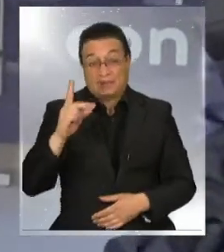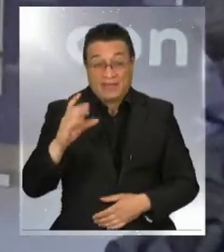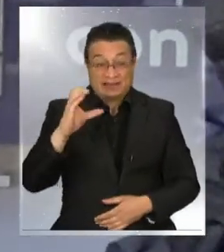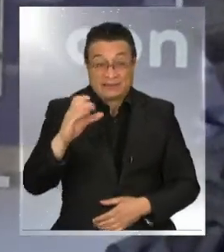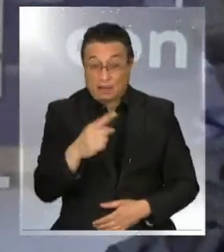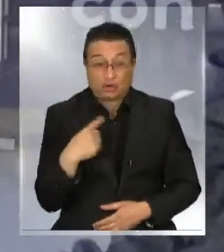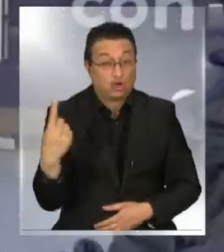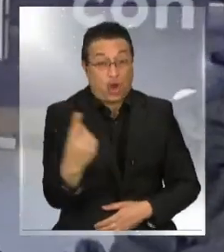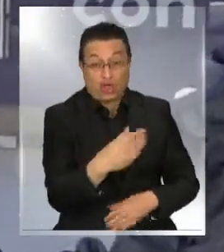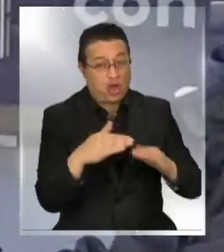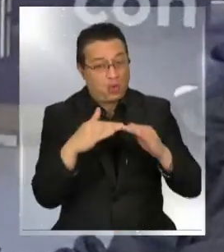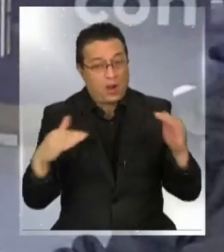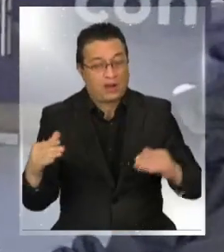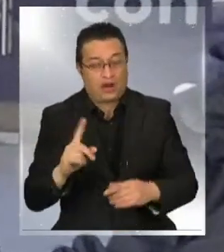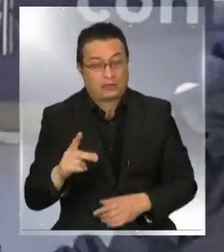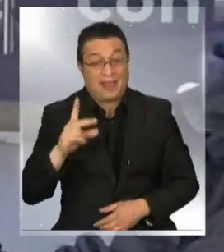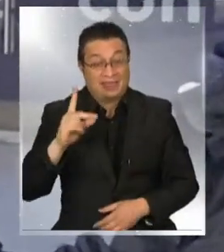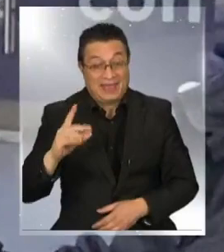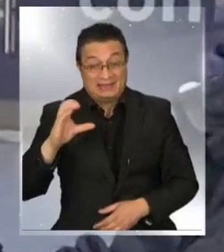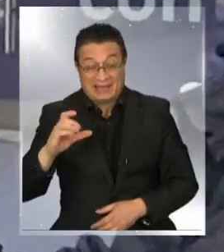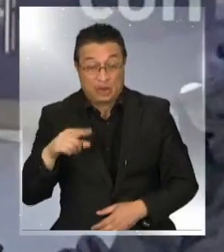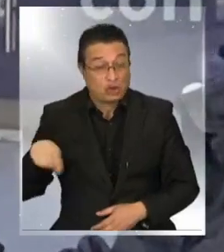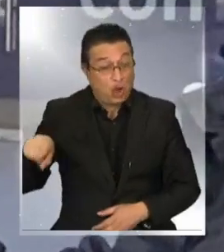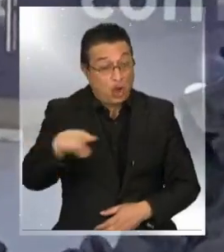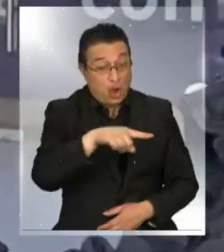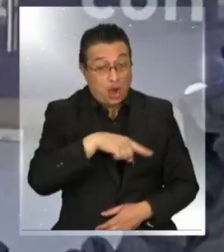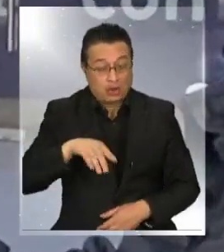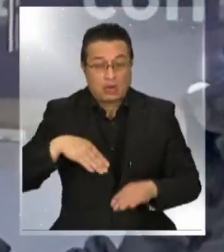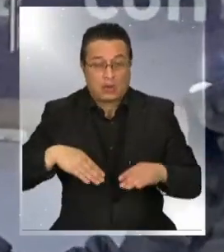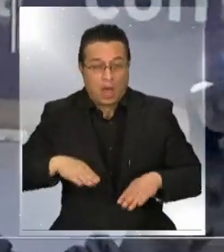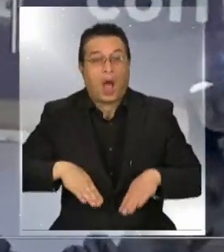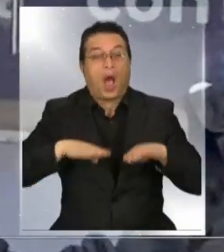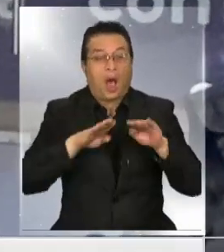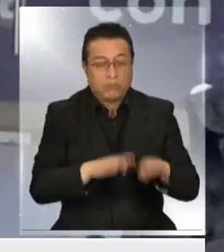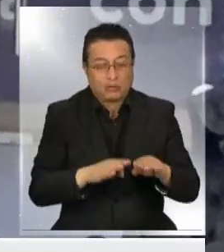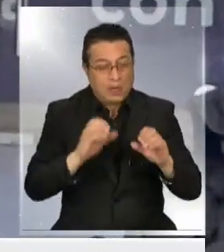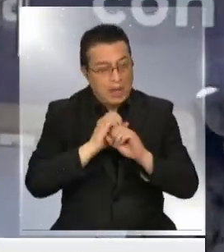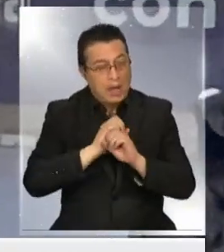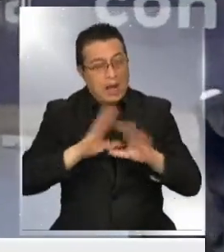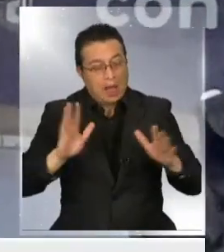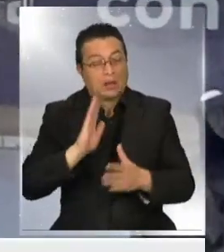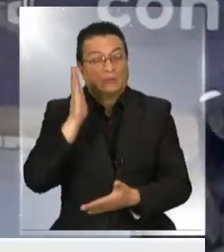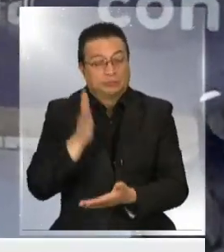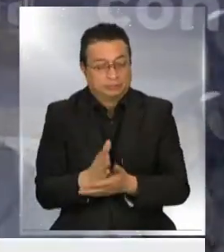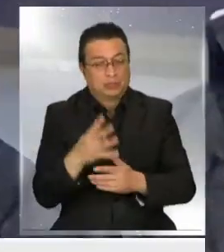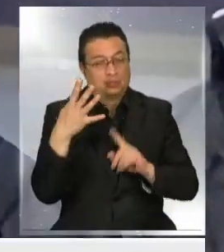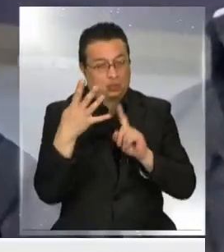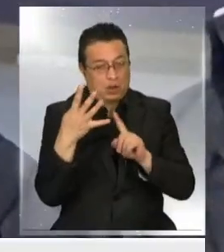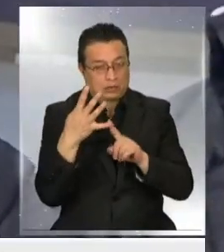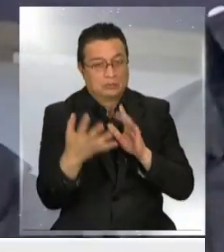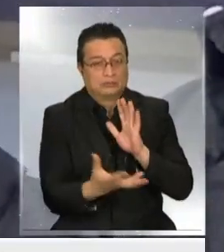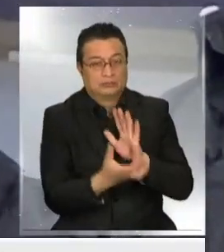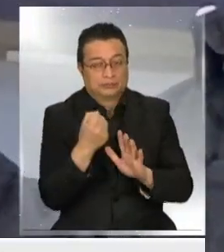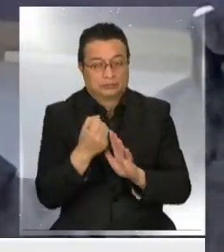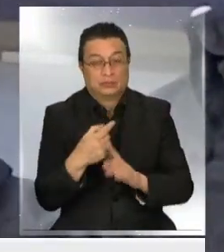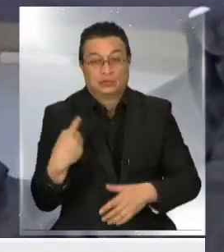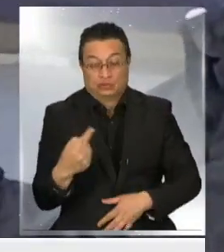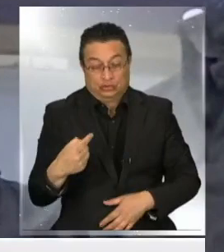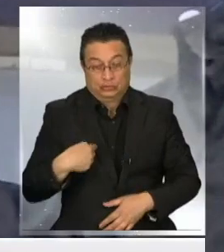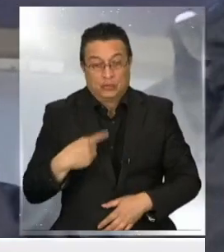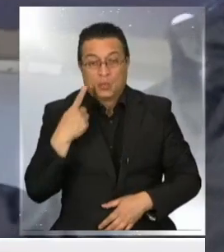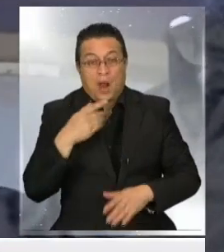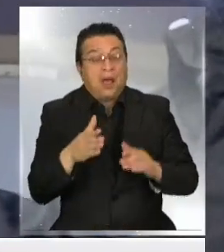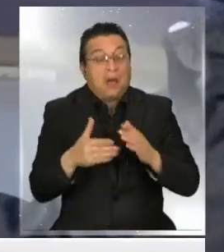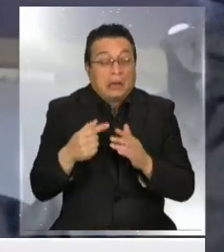somos todos lo mismo. Las y los demócratas cristianos estamos apoyando con claridad y con decisión el cuarto retiro. Nosotros no estamos aquí en ninguna